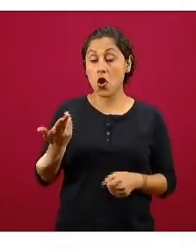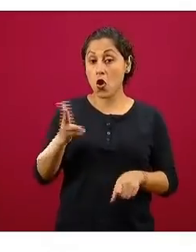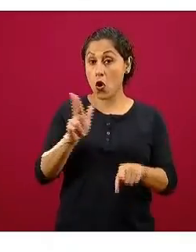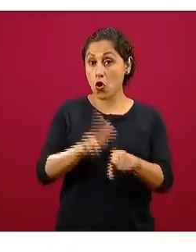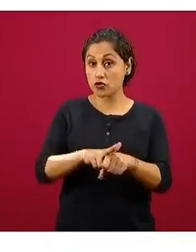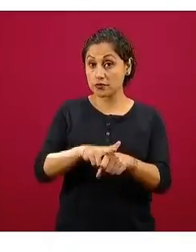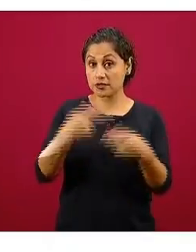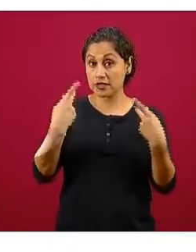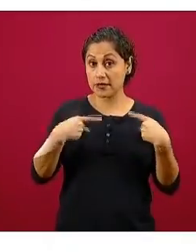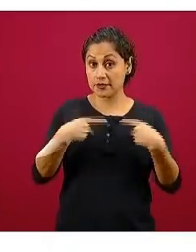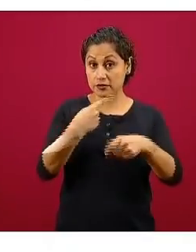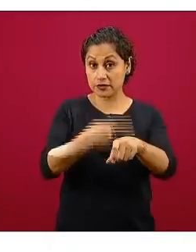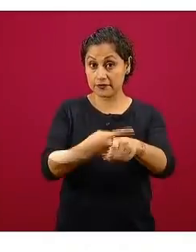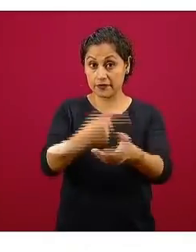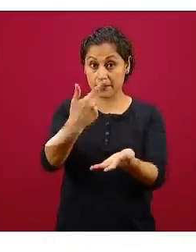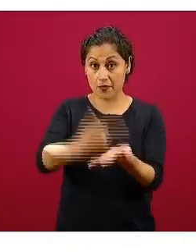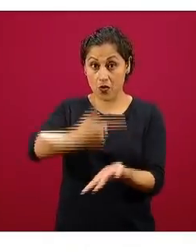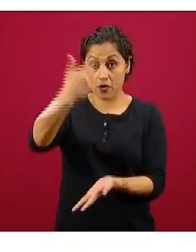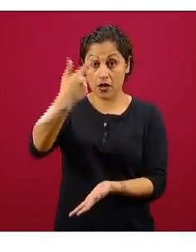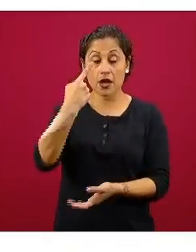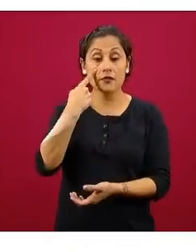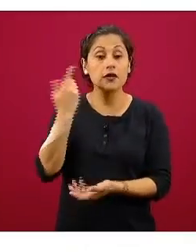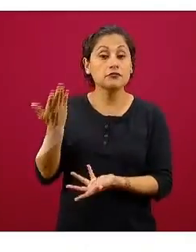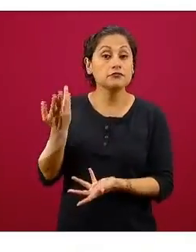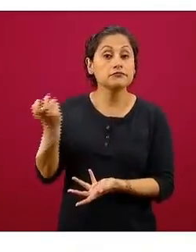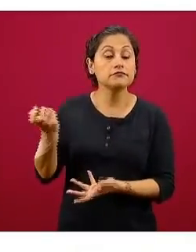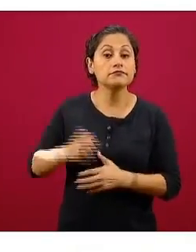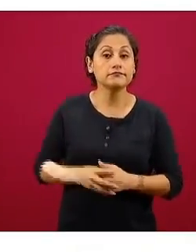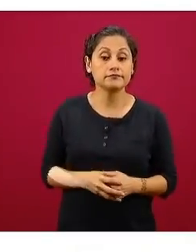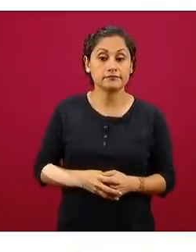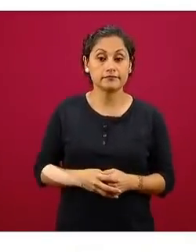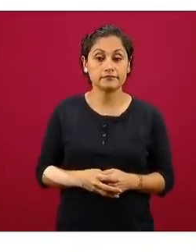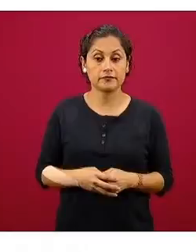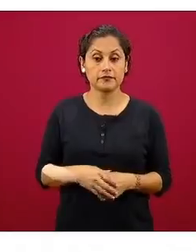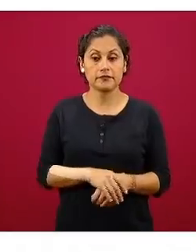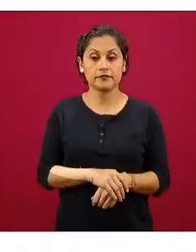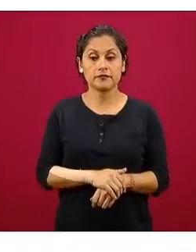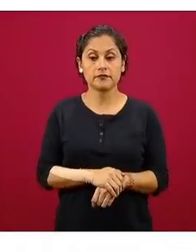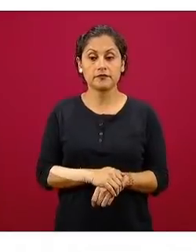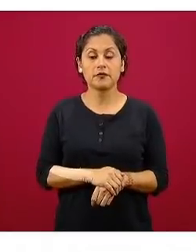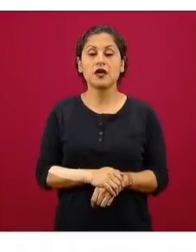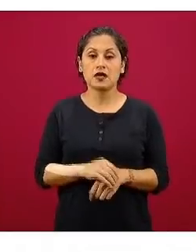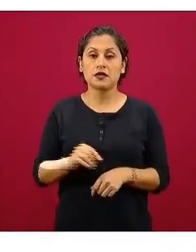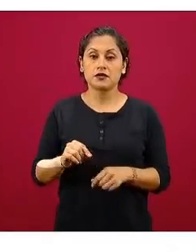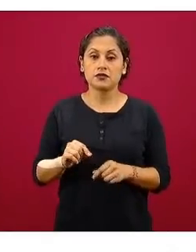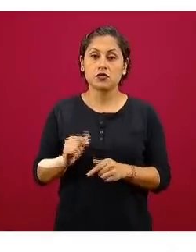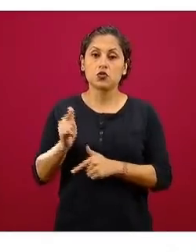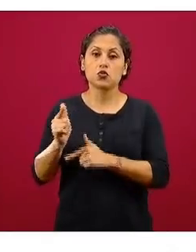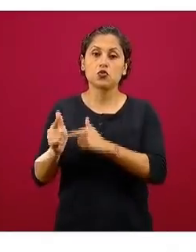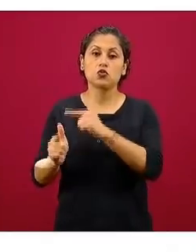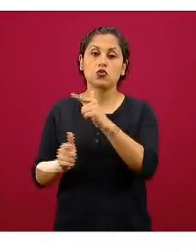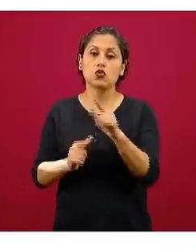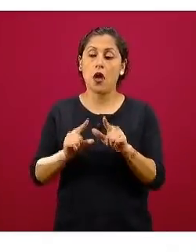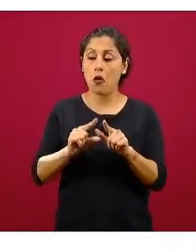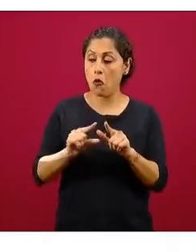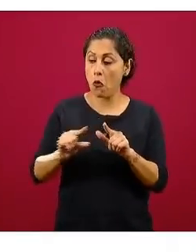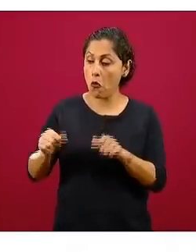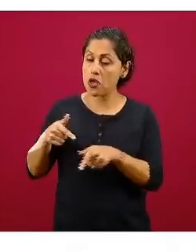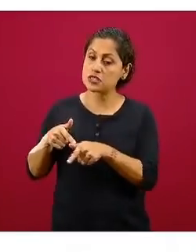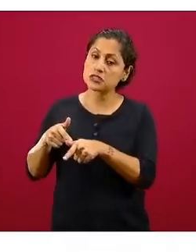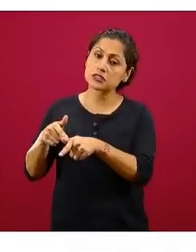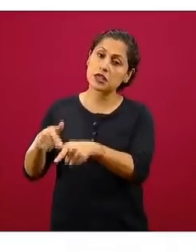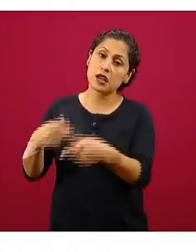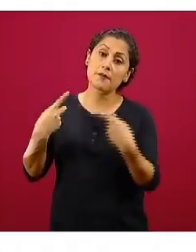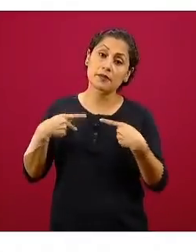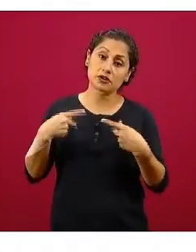en terapia intensiva, este va a ser un signo común que vemos en todos los casos donde se ha prolongado el tiempo de estancia en terapia intensiva.